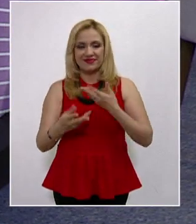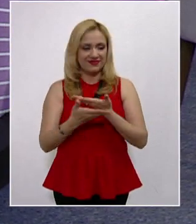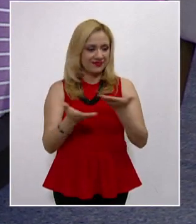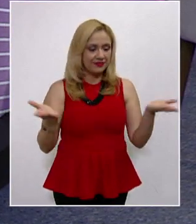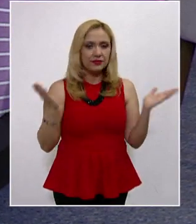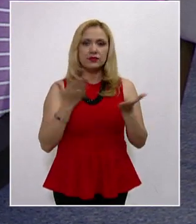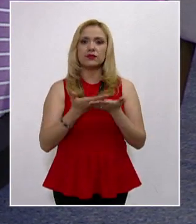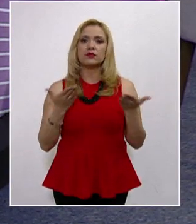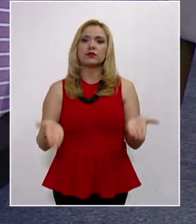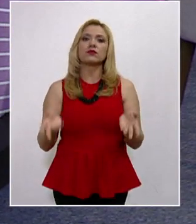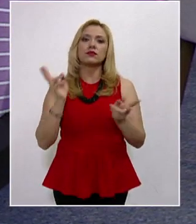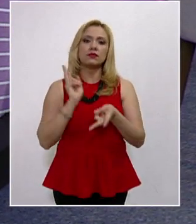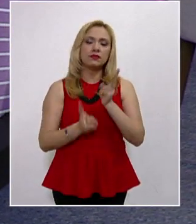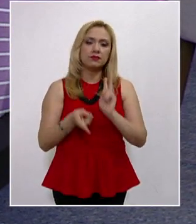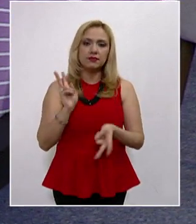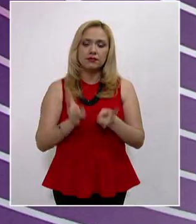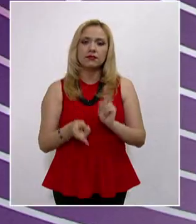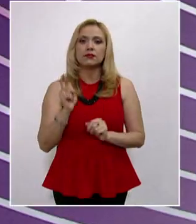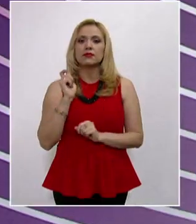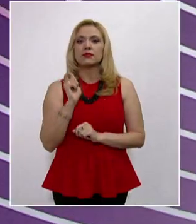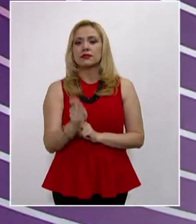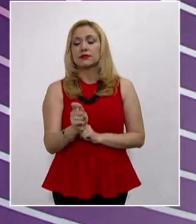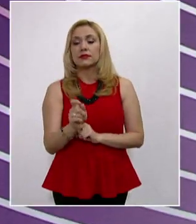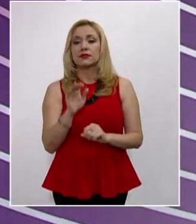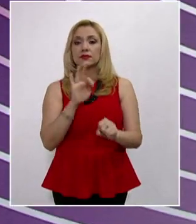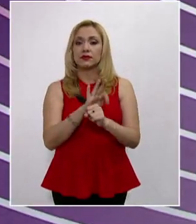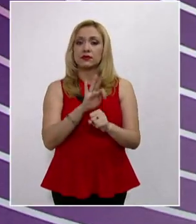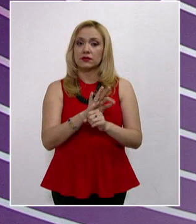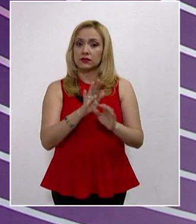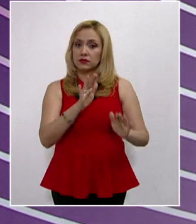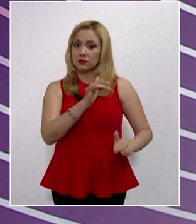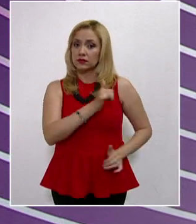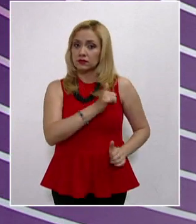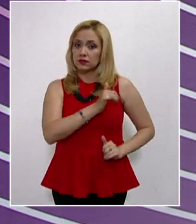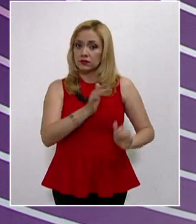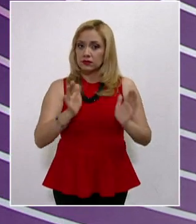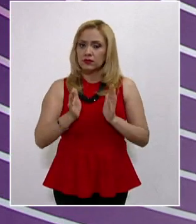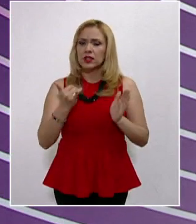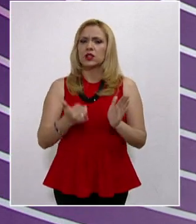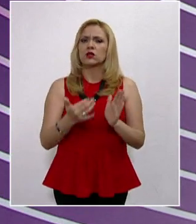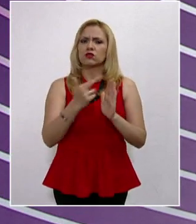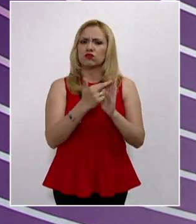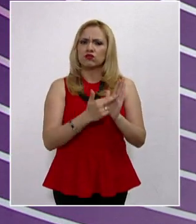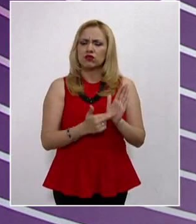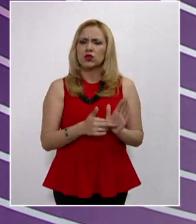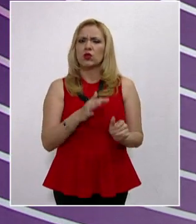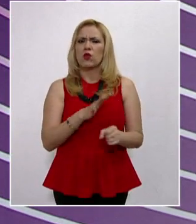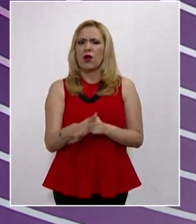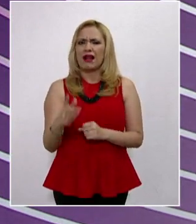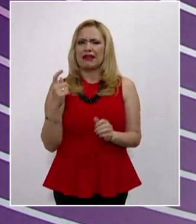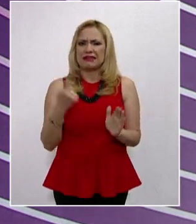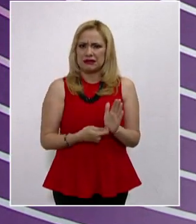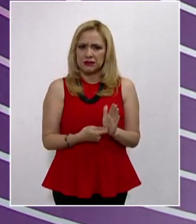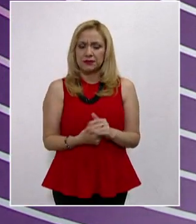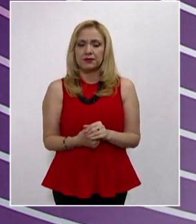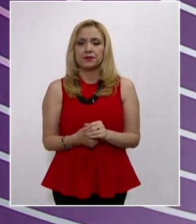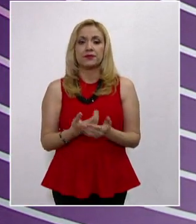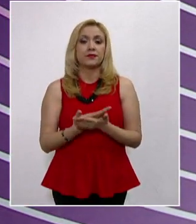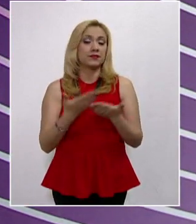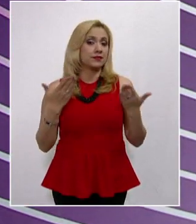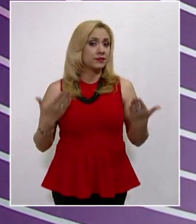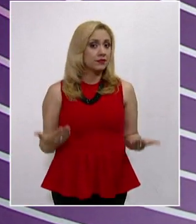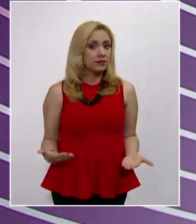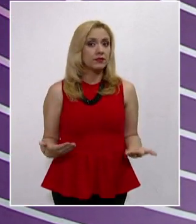a estar conversando el día de hoy sobre el fuero militar y su carácter restrictivo y excepcional. Sin más